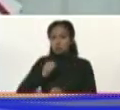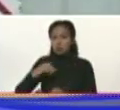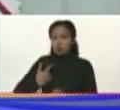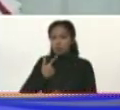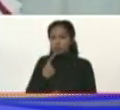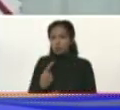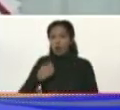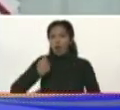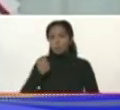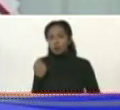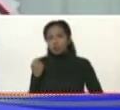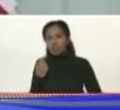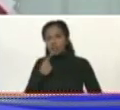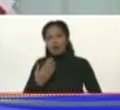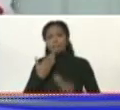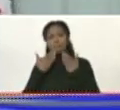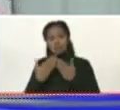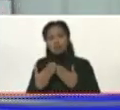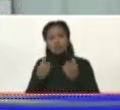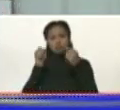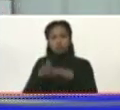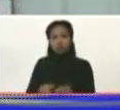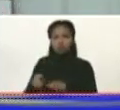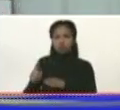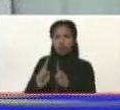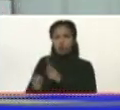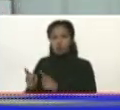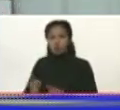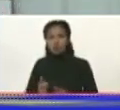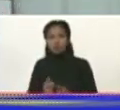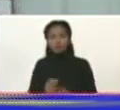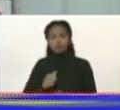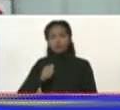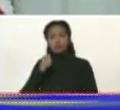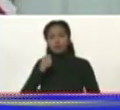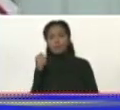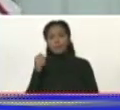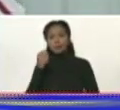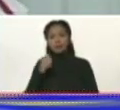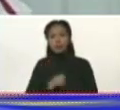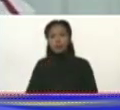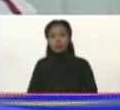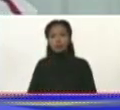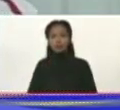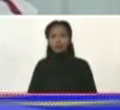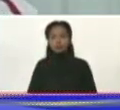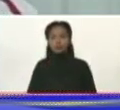La policía le estaba pidiendo la renuncia, algunos mandos de la policía.